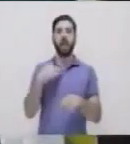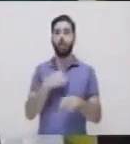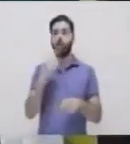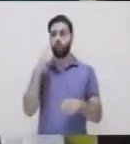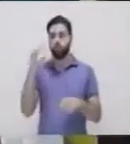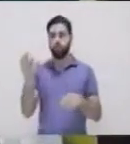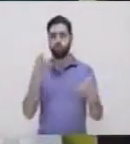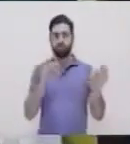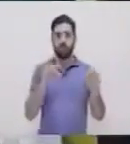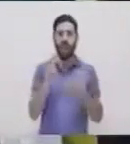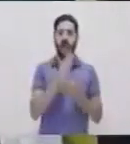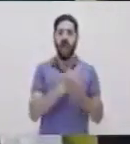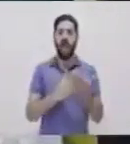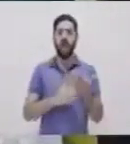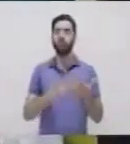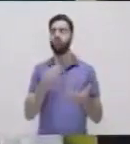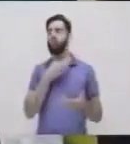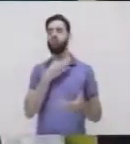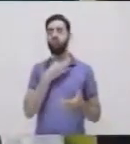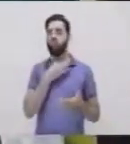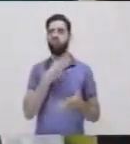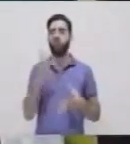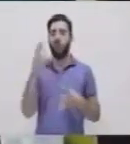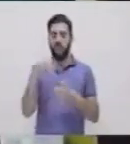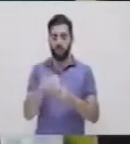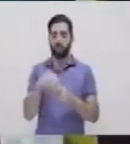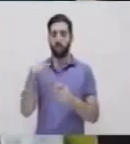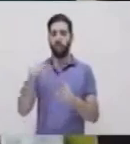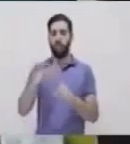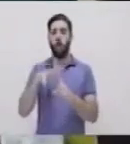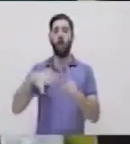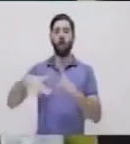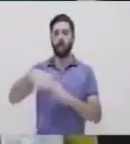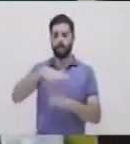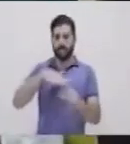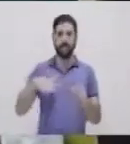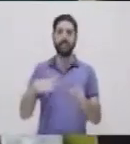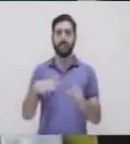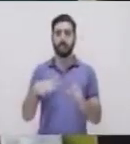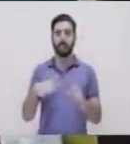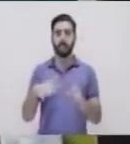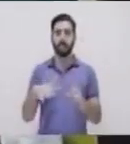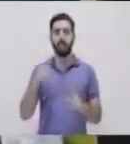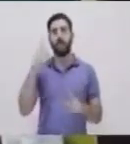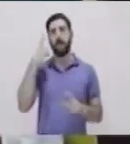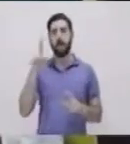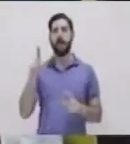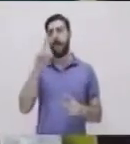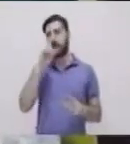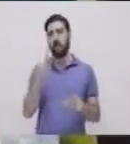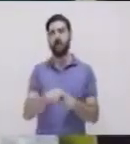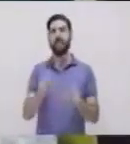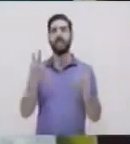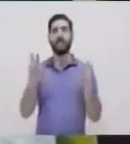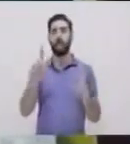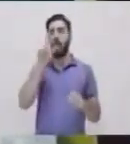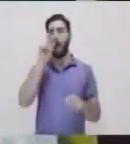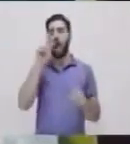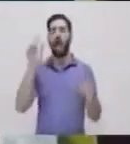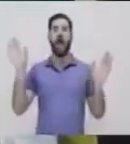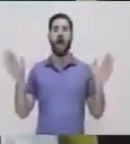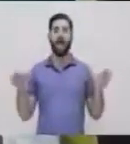especies muy particulares también dentro de este tipo de contexto de Darwin, lo que son las aves de